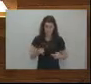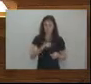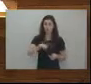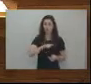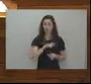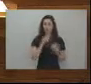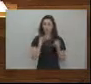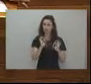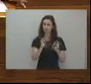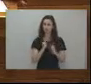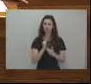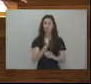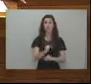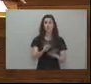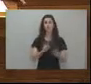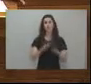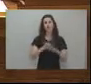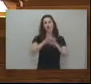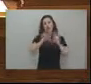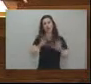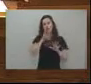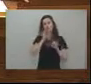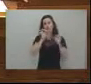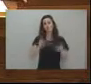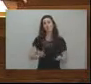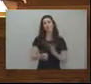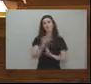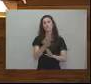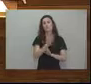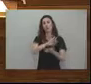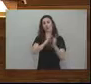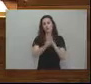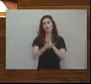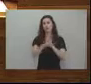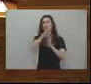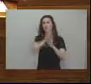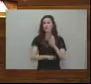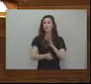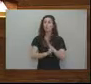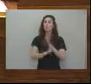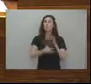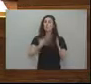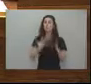faltar. Pero, por supuesto, que se puede cambiar el modelo productivo y, por supuesto, que se pueden implementar medidas.